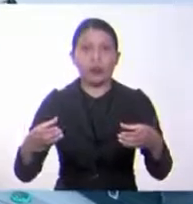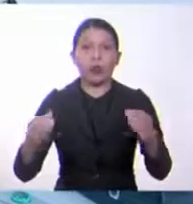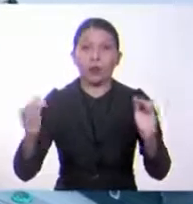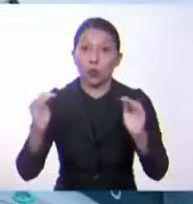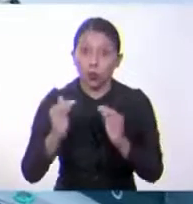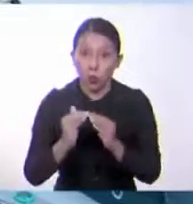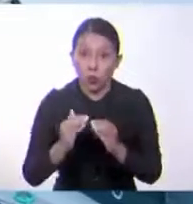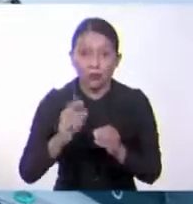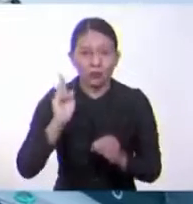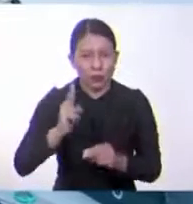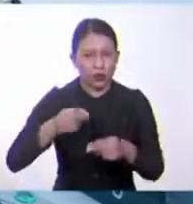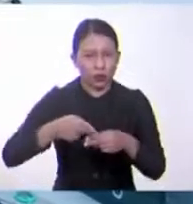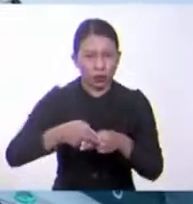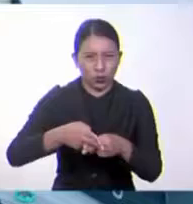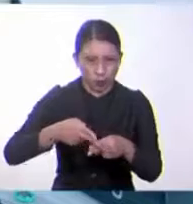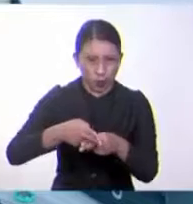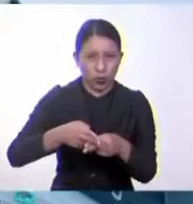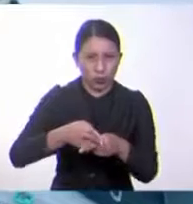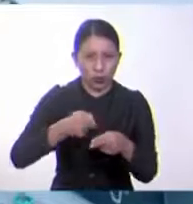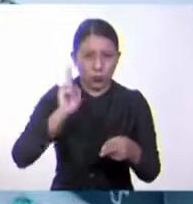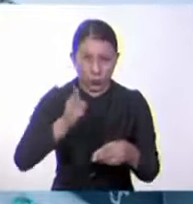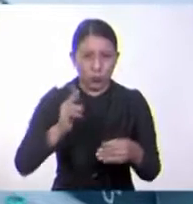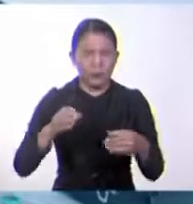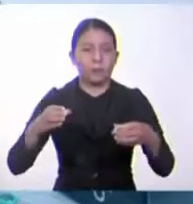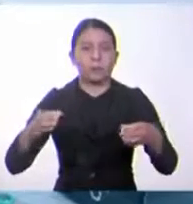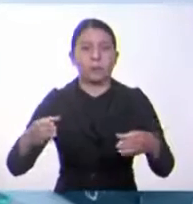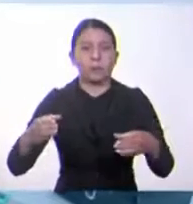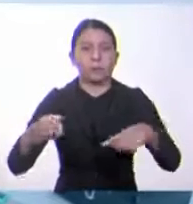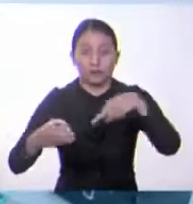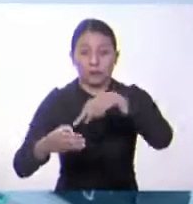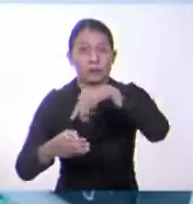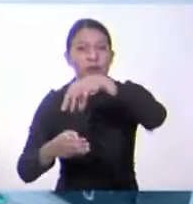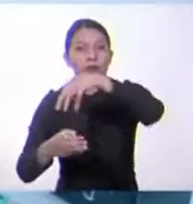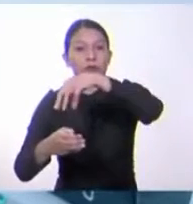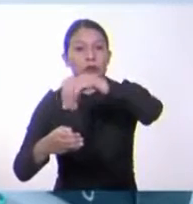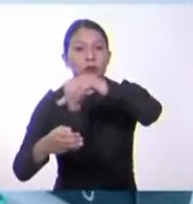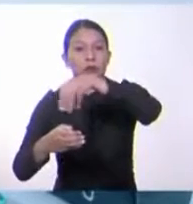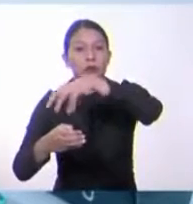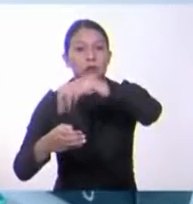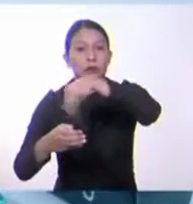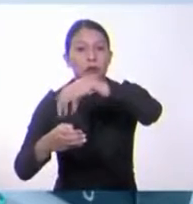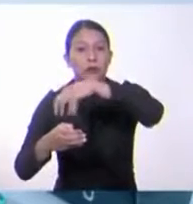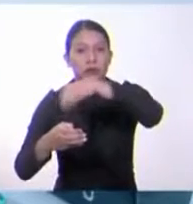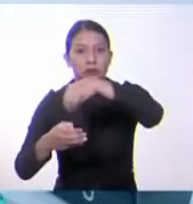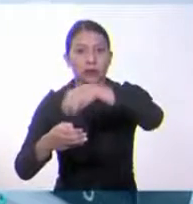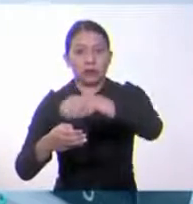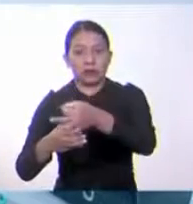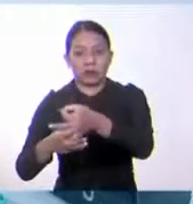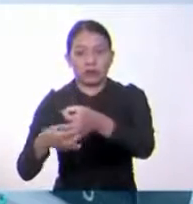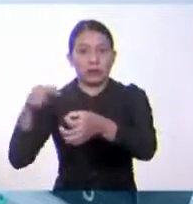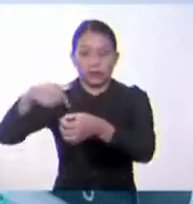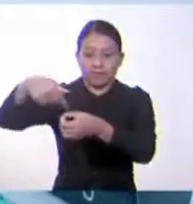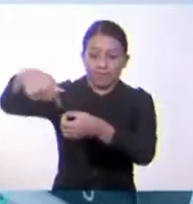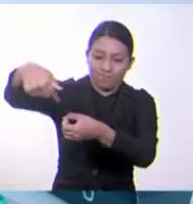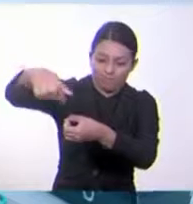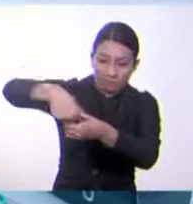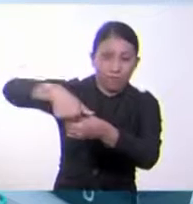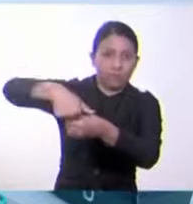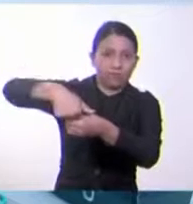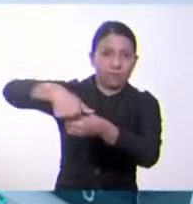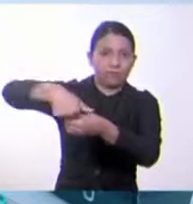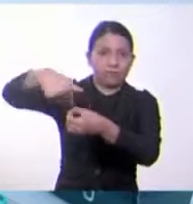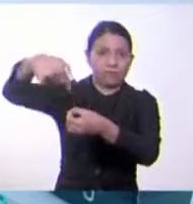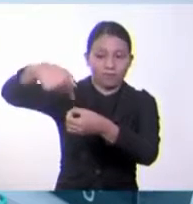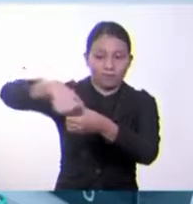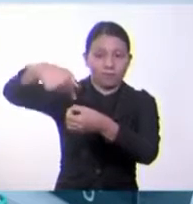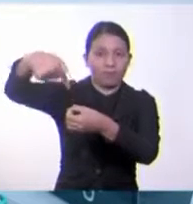misma navaja, con el mismo cuchillo, pídele a tus papás que te ayuden a perforar el agujero en el tapón